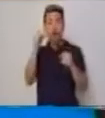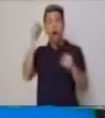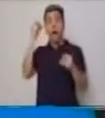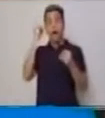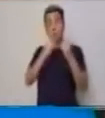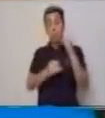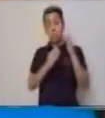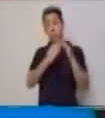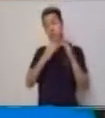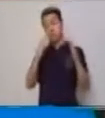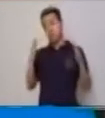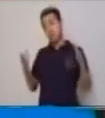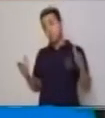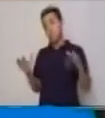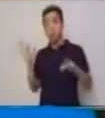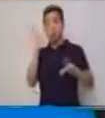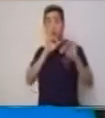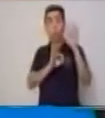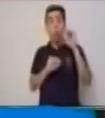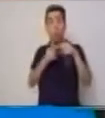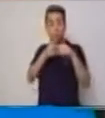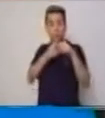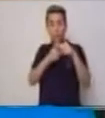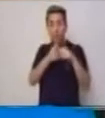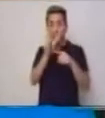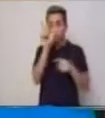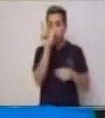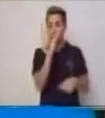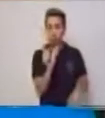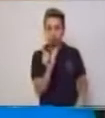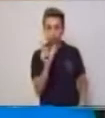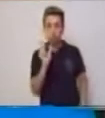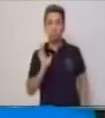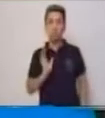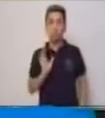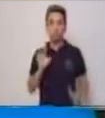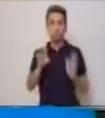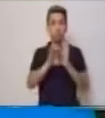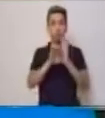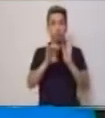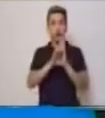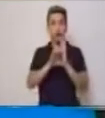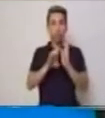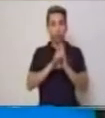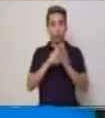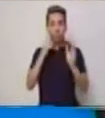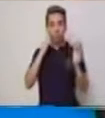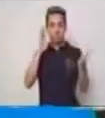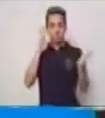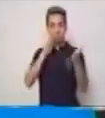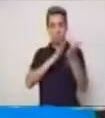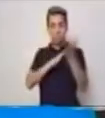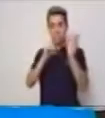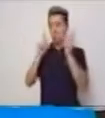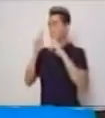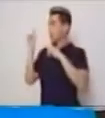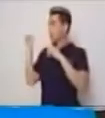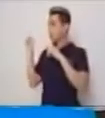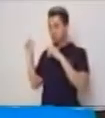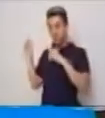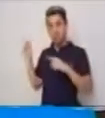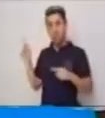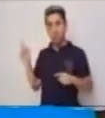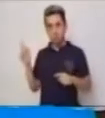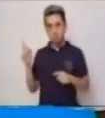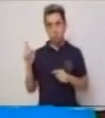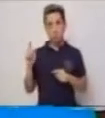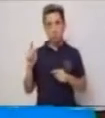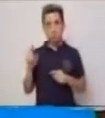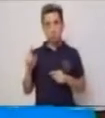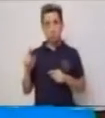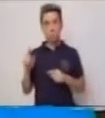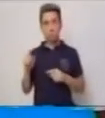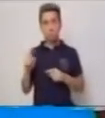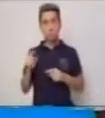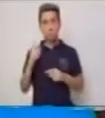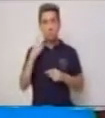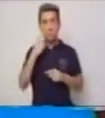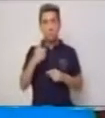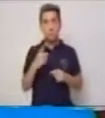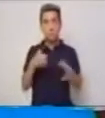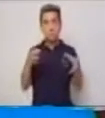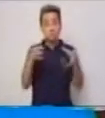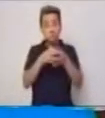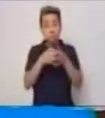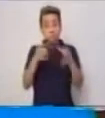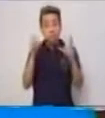medio. Por ejemplo, recordemos que es un grupo de palabras que está estructurado para